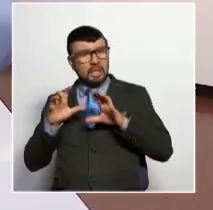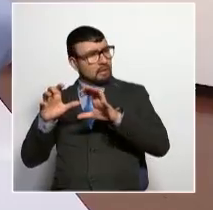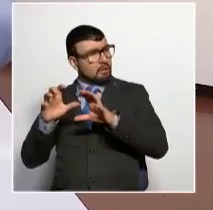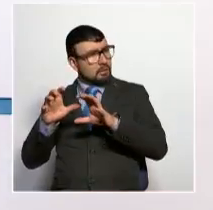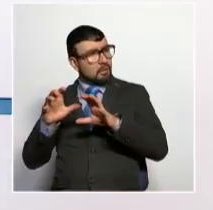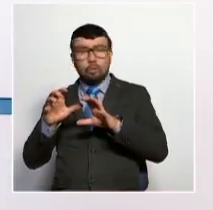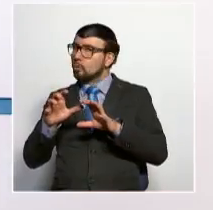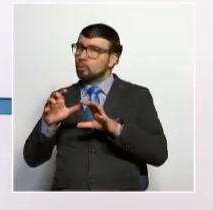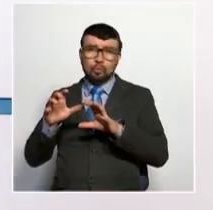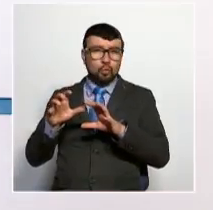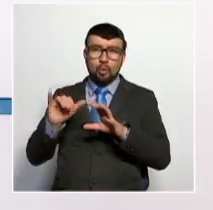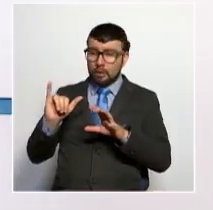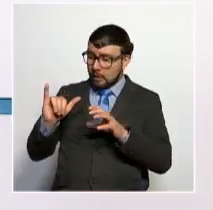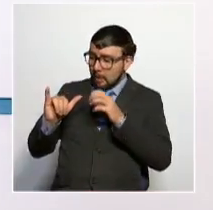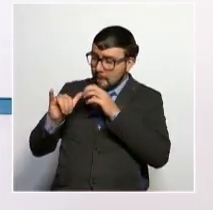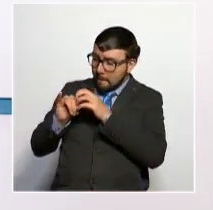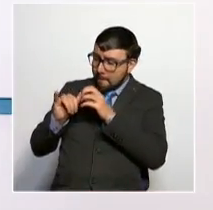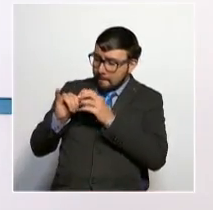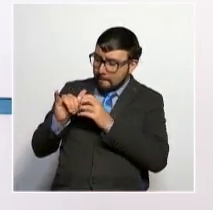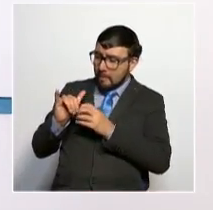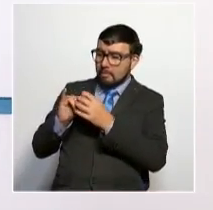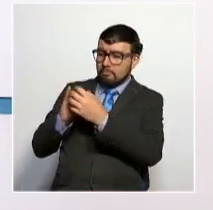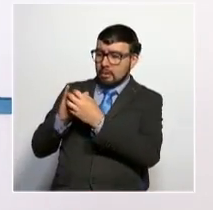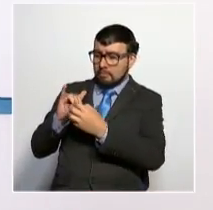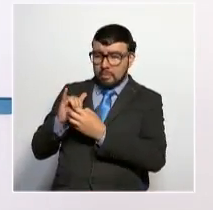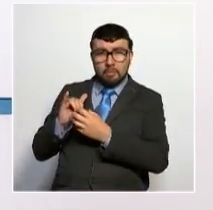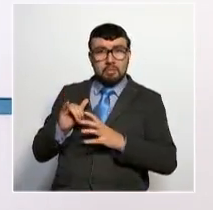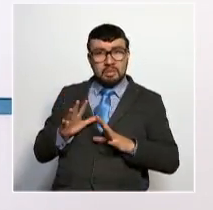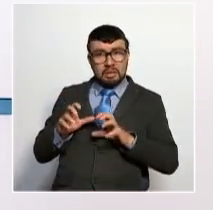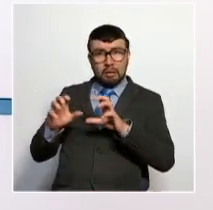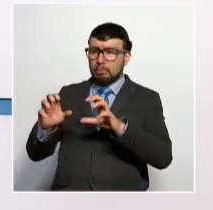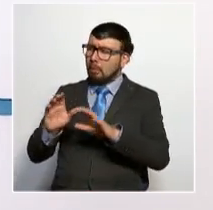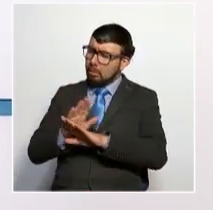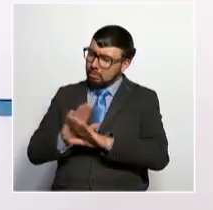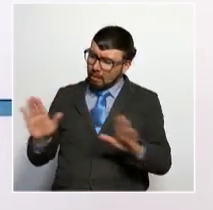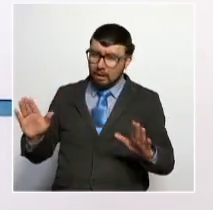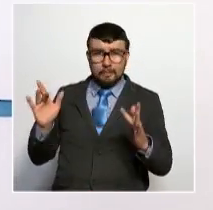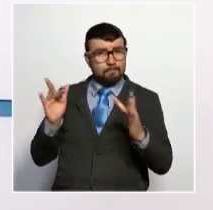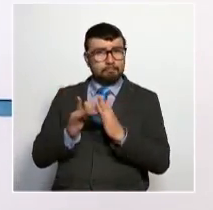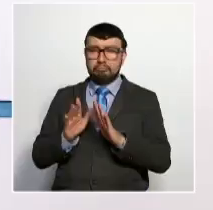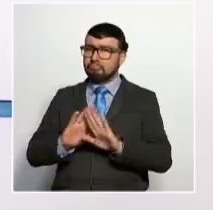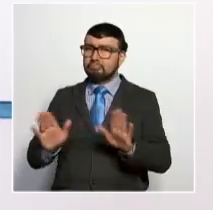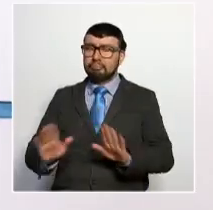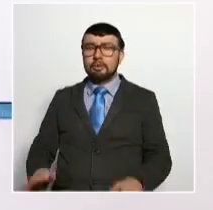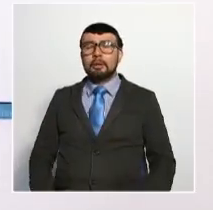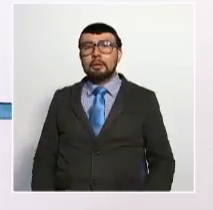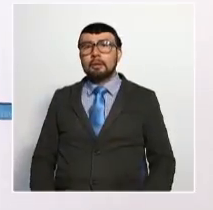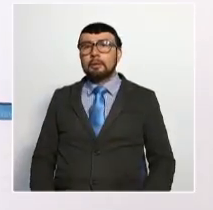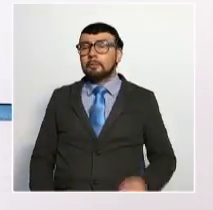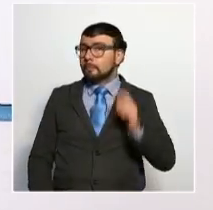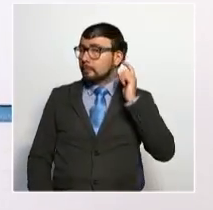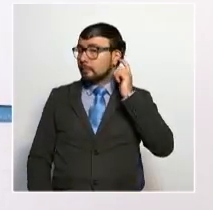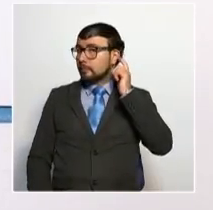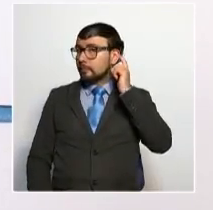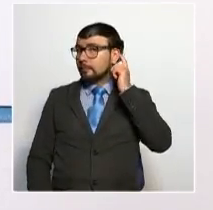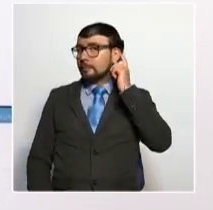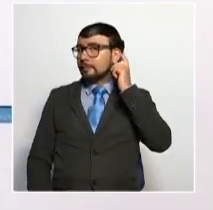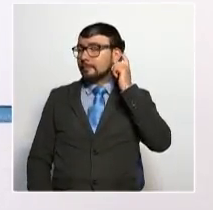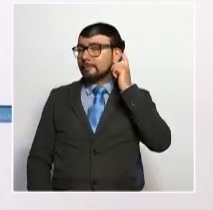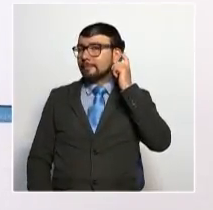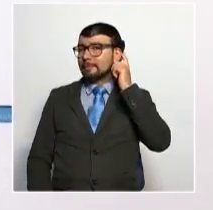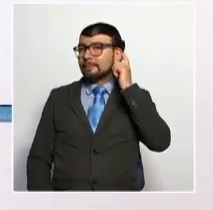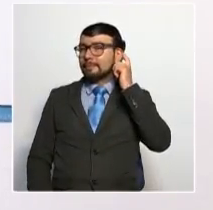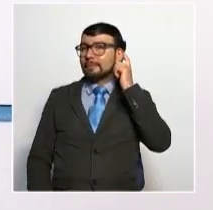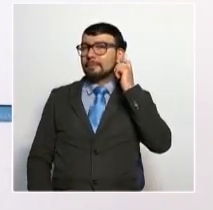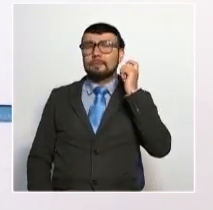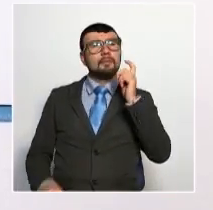no se asocian con cáncer, los miomas no se generan a cáncer ni se asocian con cáncer, no. Bueno. Y perdón, y una última cosa,